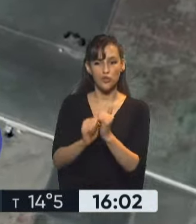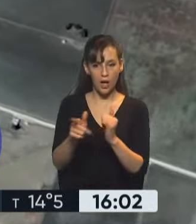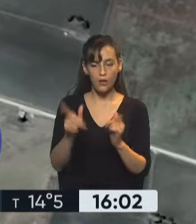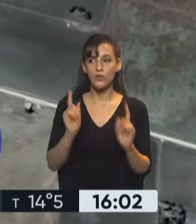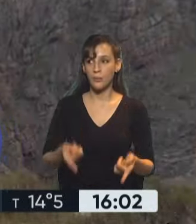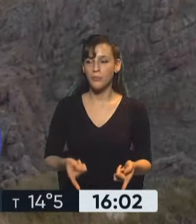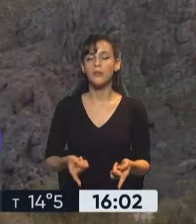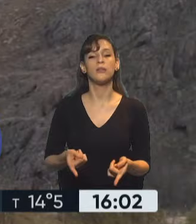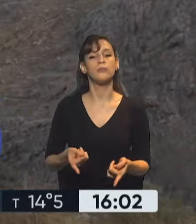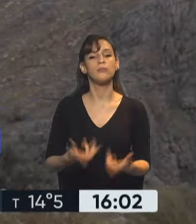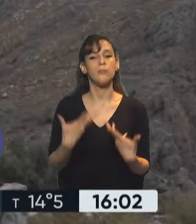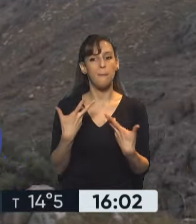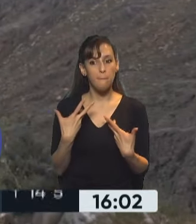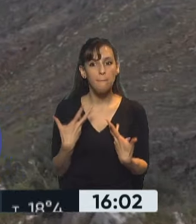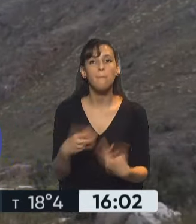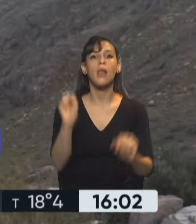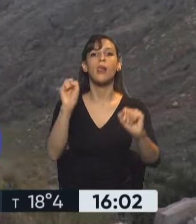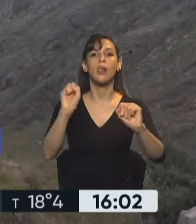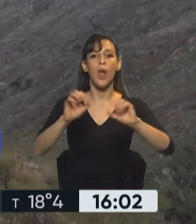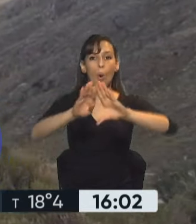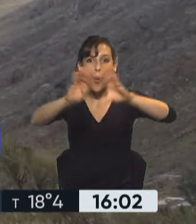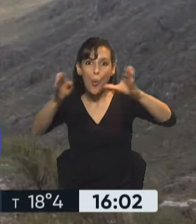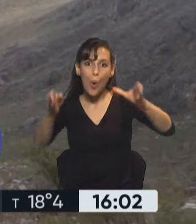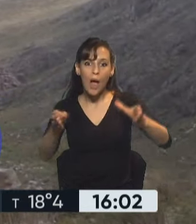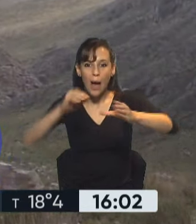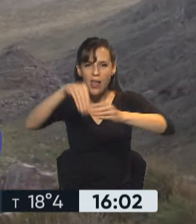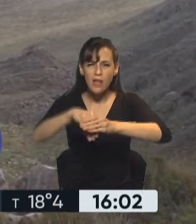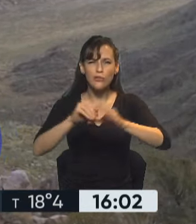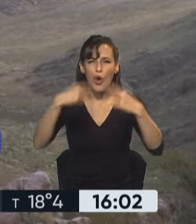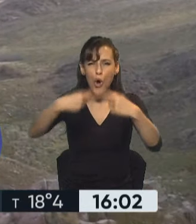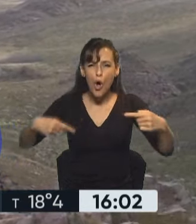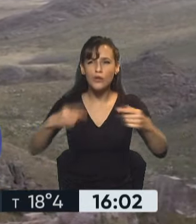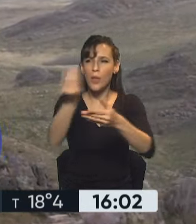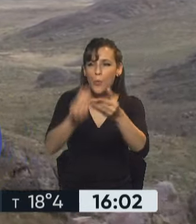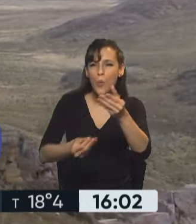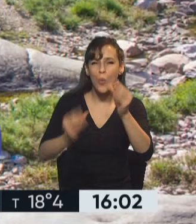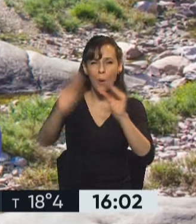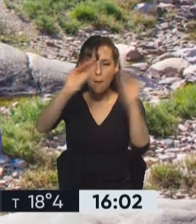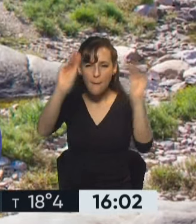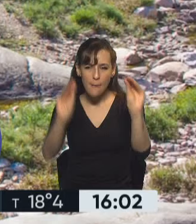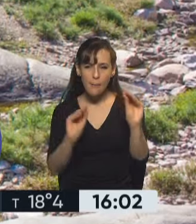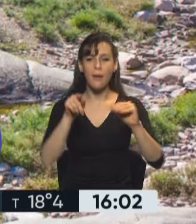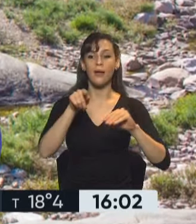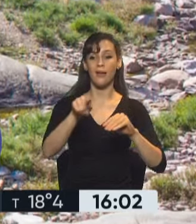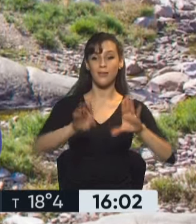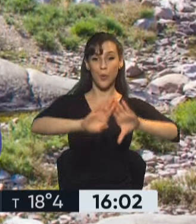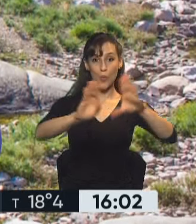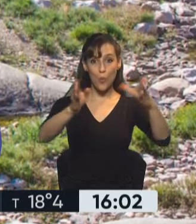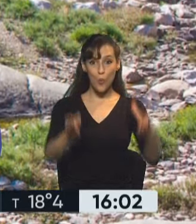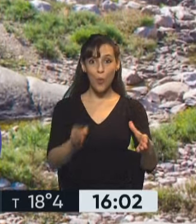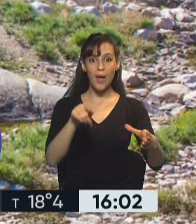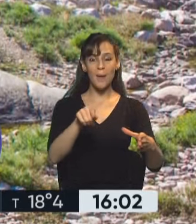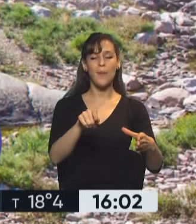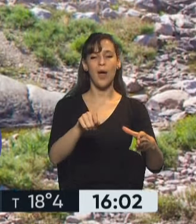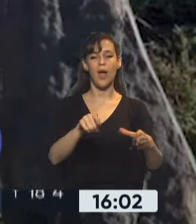hemos registrado una nueva cueva con arte rupestre. Esta cueva integra un conjunto de cuevas con